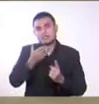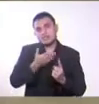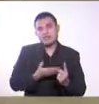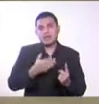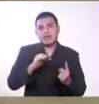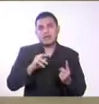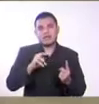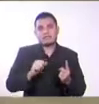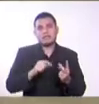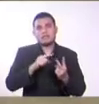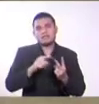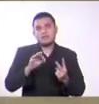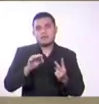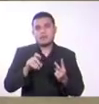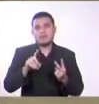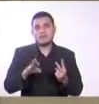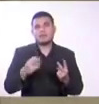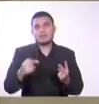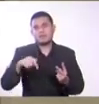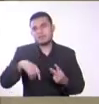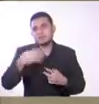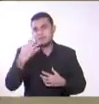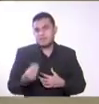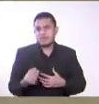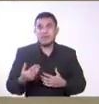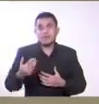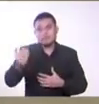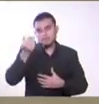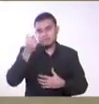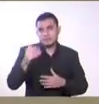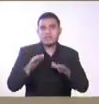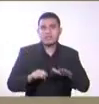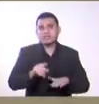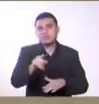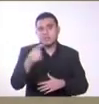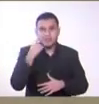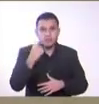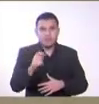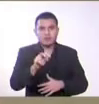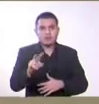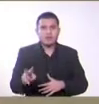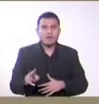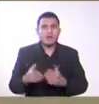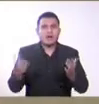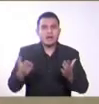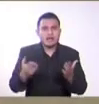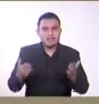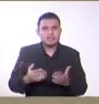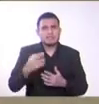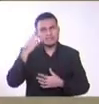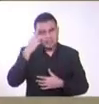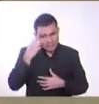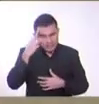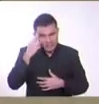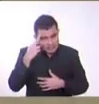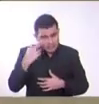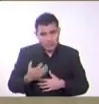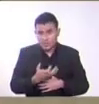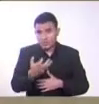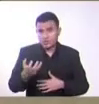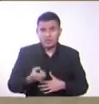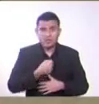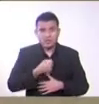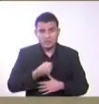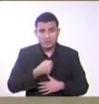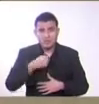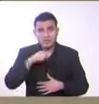información que en ese día nos brindaron, y gracias a ustedes por habernos sintonizado, hacer reflexión de todos esos datos también que en